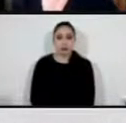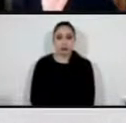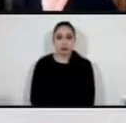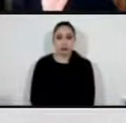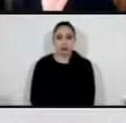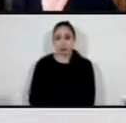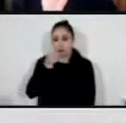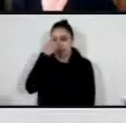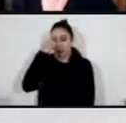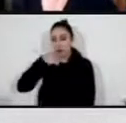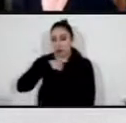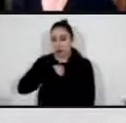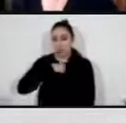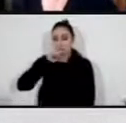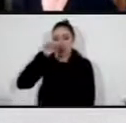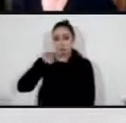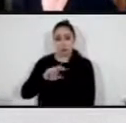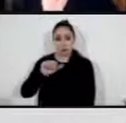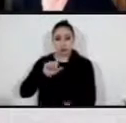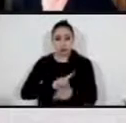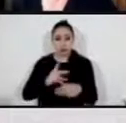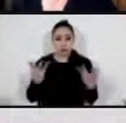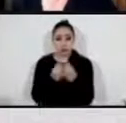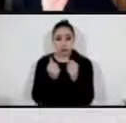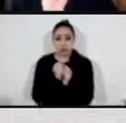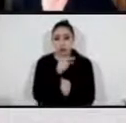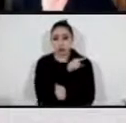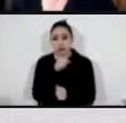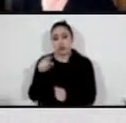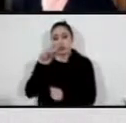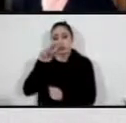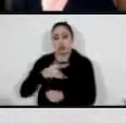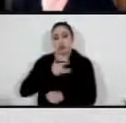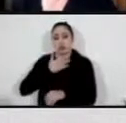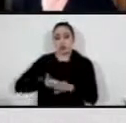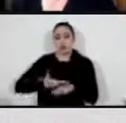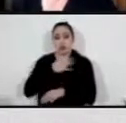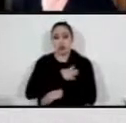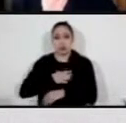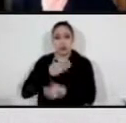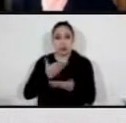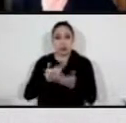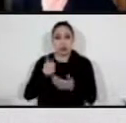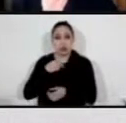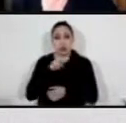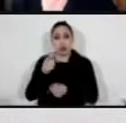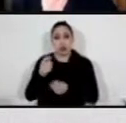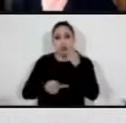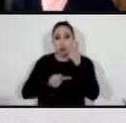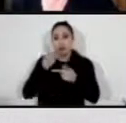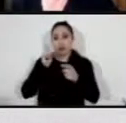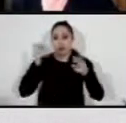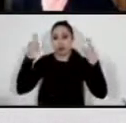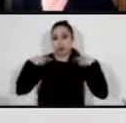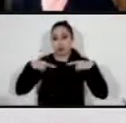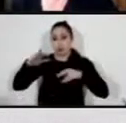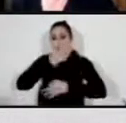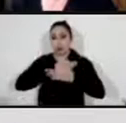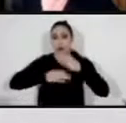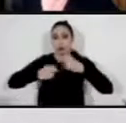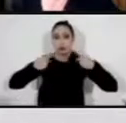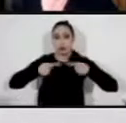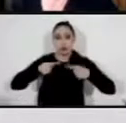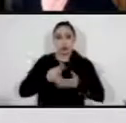estar aquí el día de hoy. Bueno, ahora me percato que voy a hablar en nombre de todos los galardonados. Yo pensaba que nada más sea el